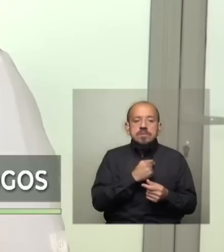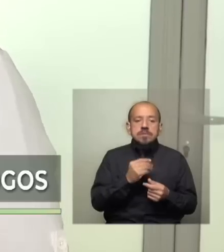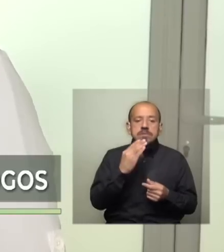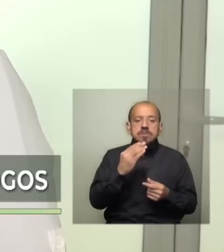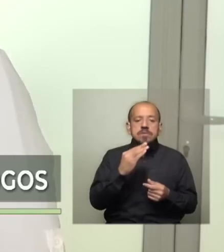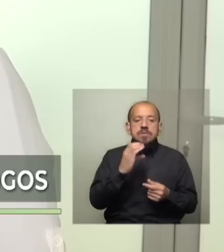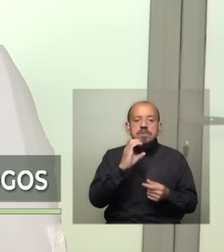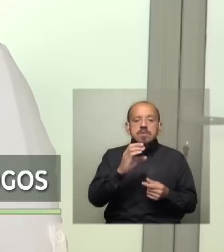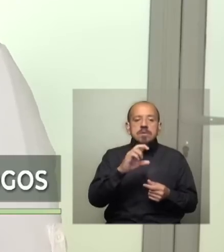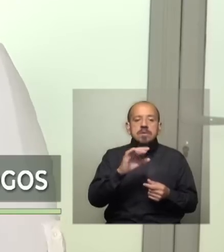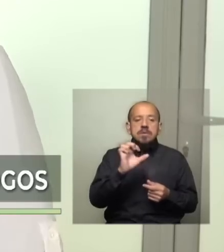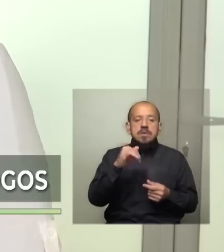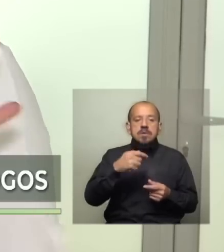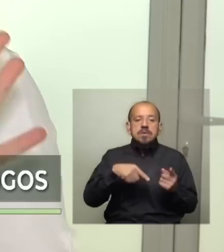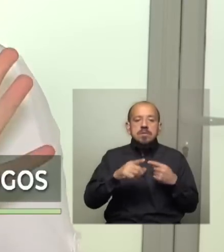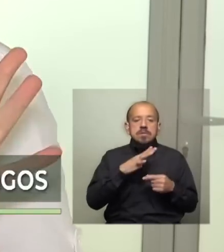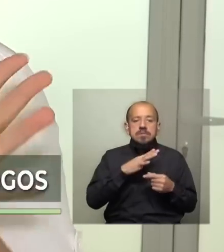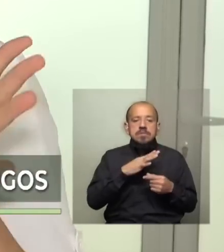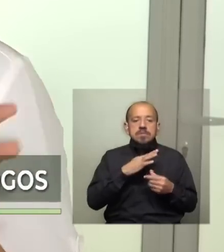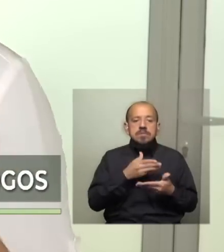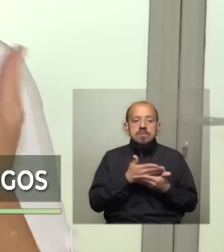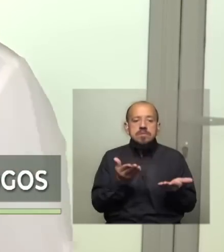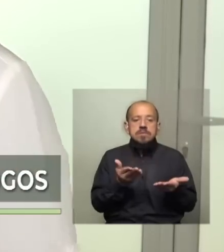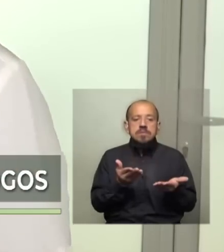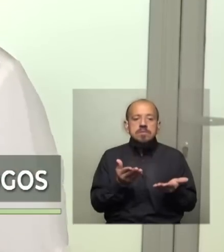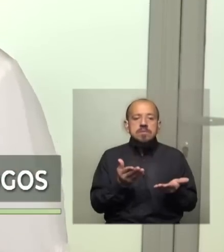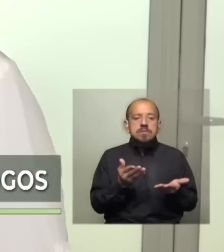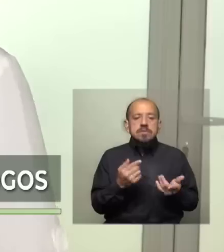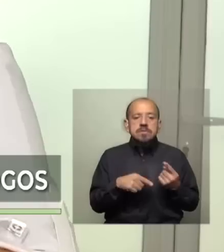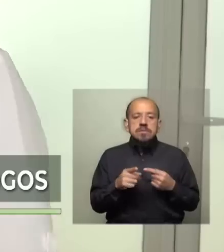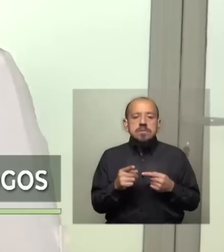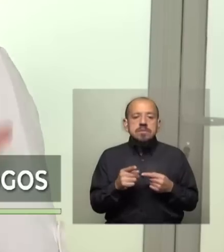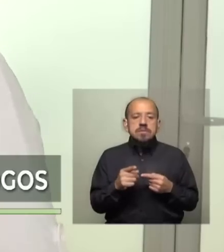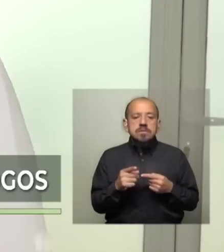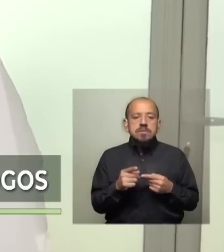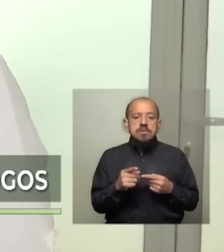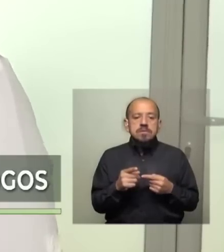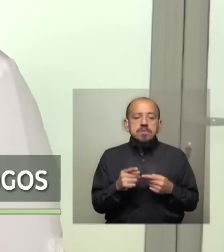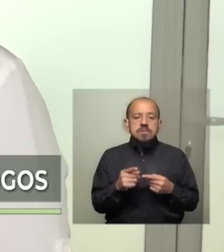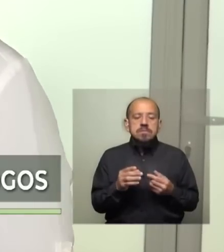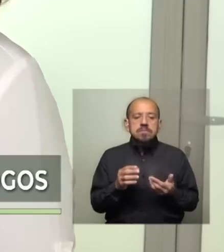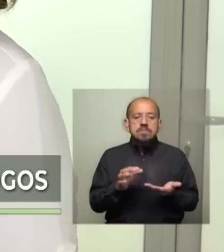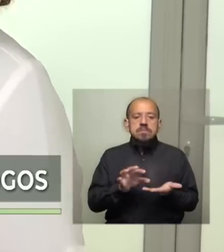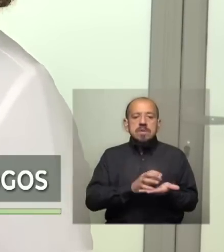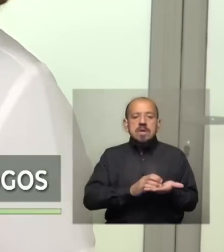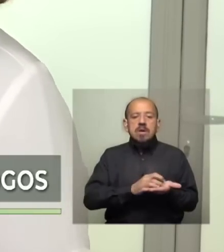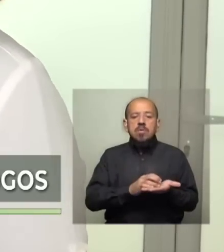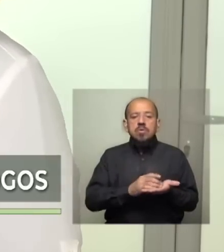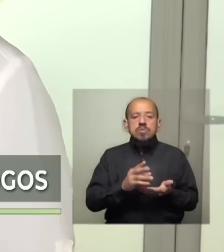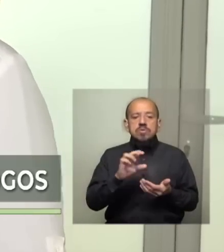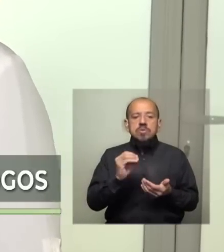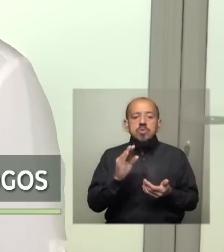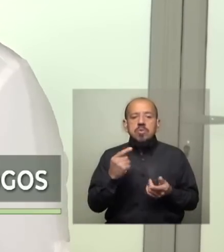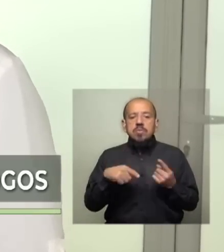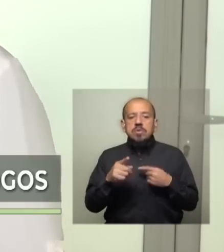acá en Uruguay Tenemos un amor por los jabones de la ropa en la piel no nada de jabones de ropa para la piel